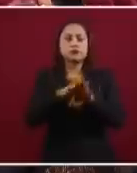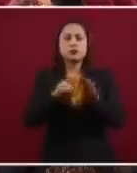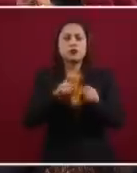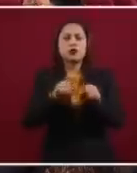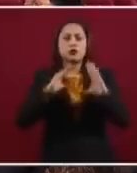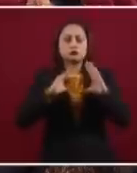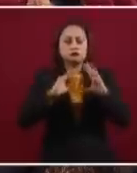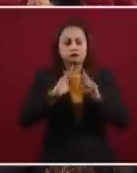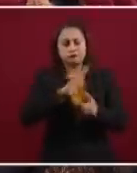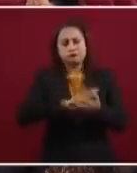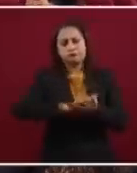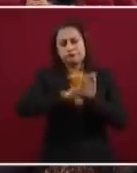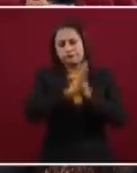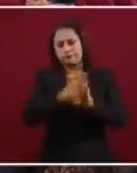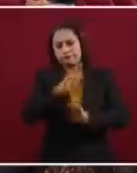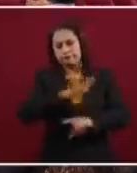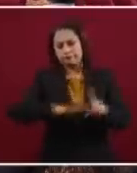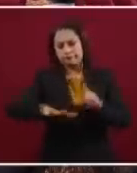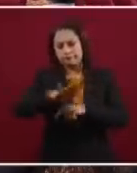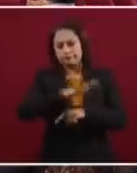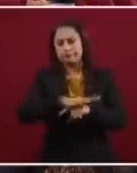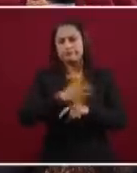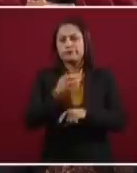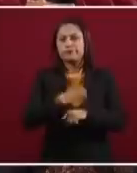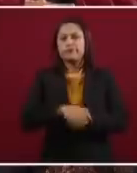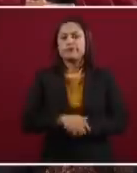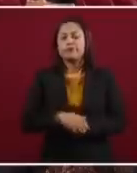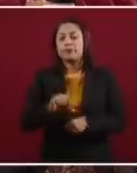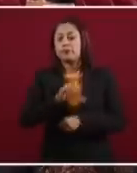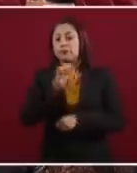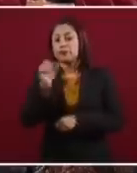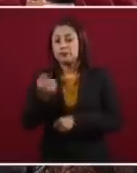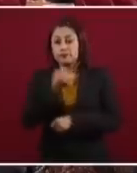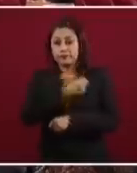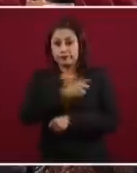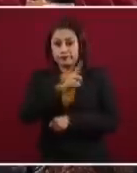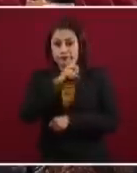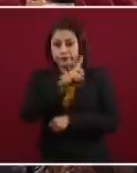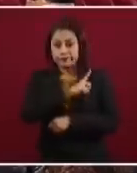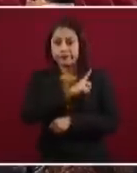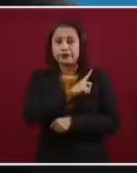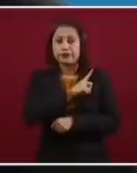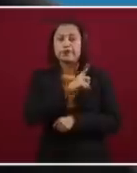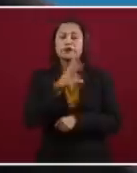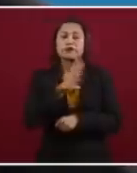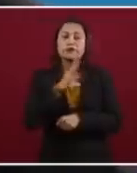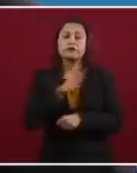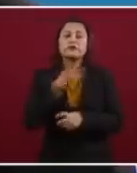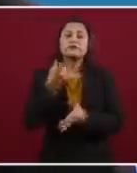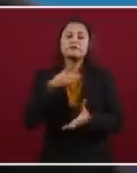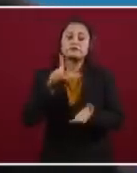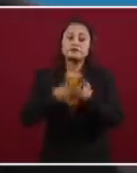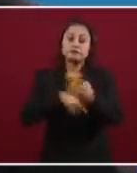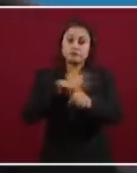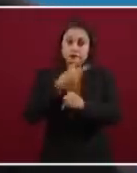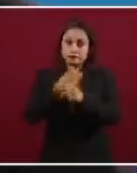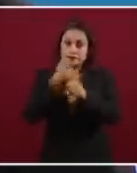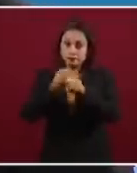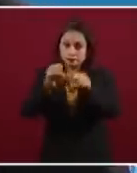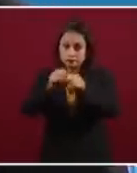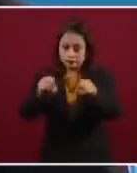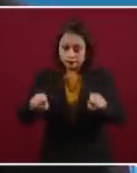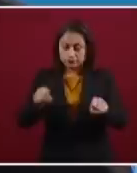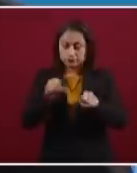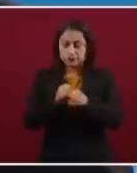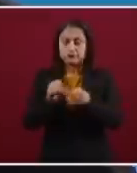en la parte de salud también contamos con el sistema de prevención o el subsistema de prevención del